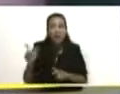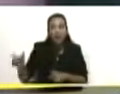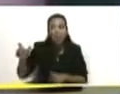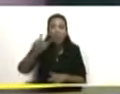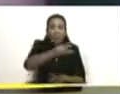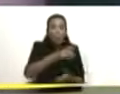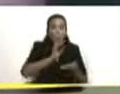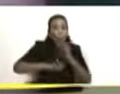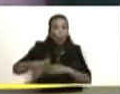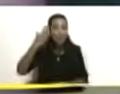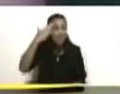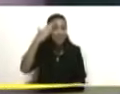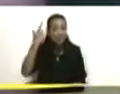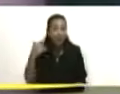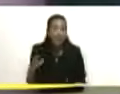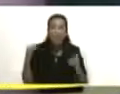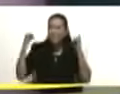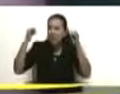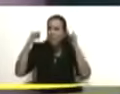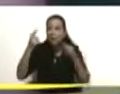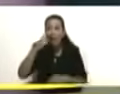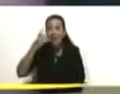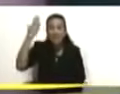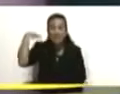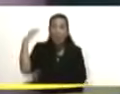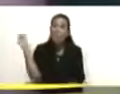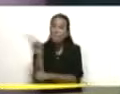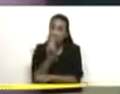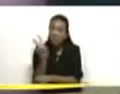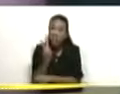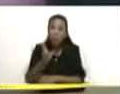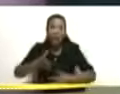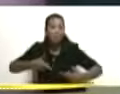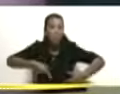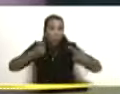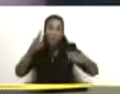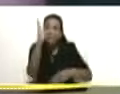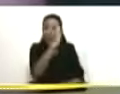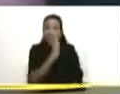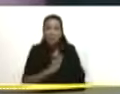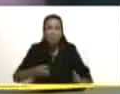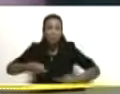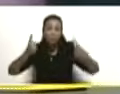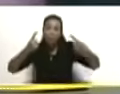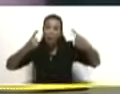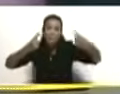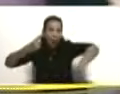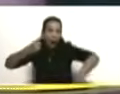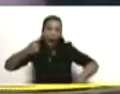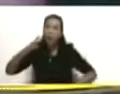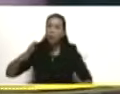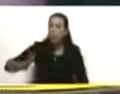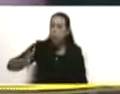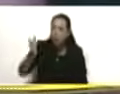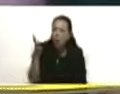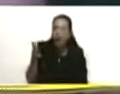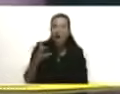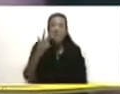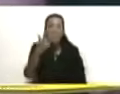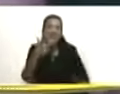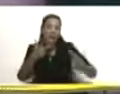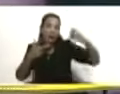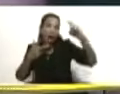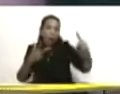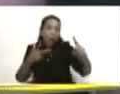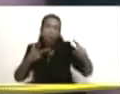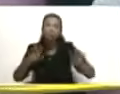el pueblo venezolano, además celebrando que ayer Venezuela fue victoriosa, ayer ganó la Vinotinto, goleada